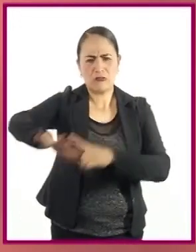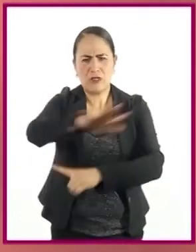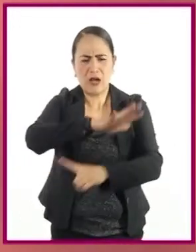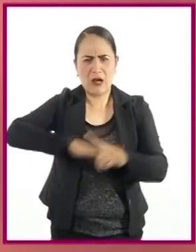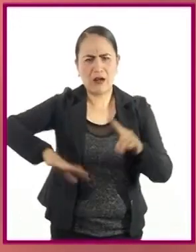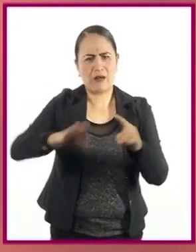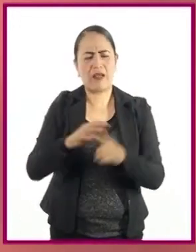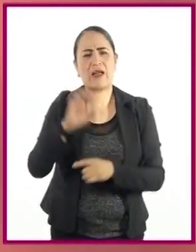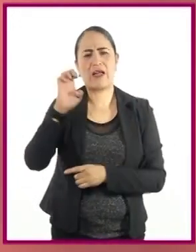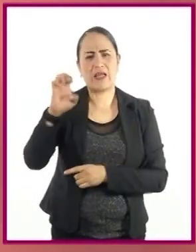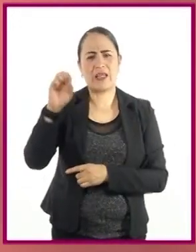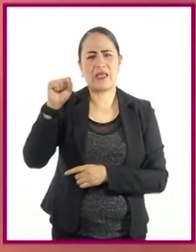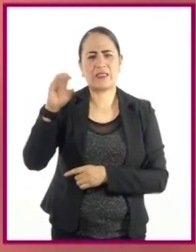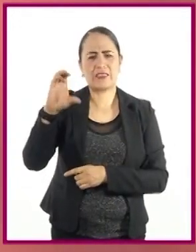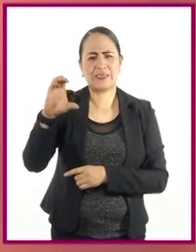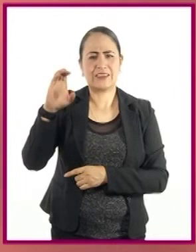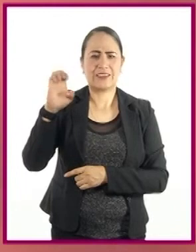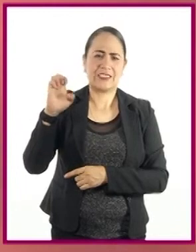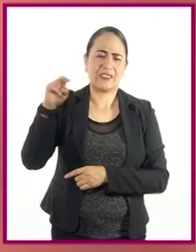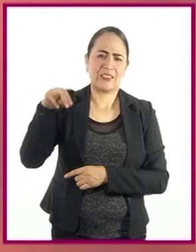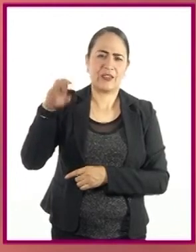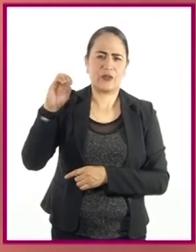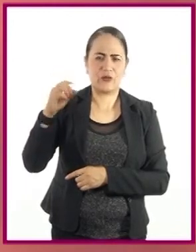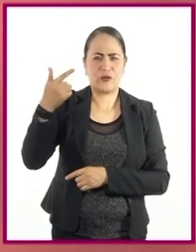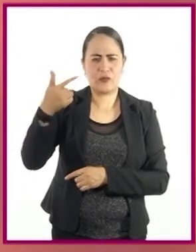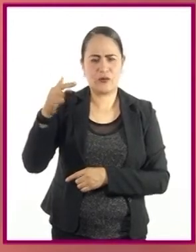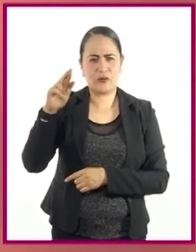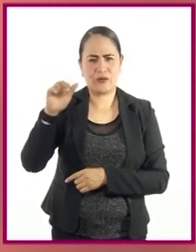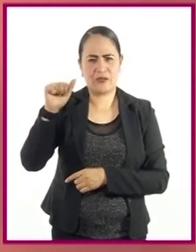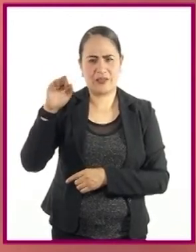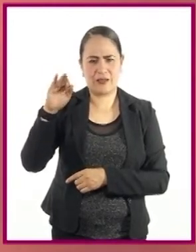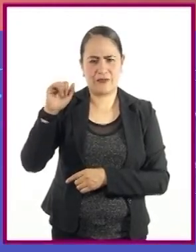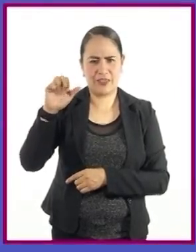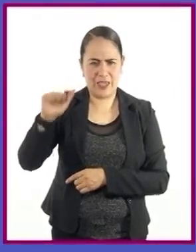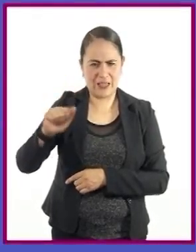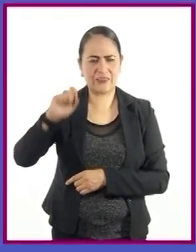es el conjunto de los siguientes elementos: el